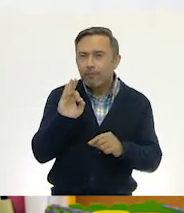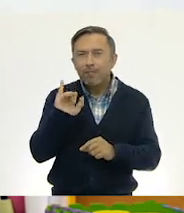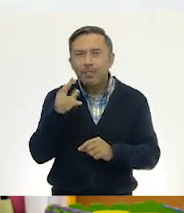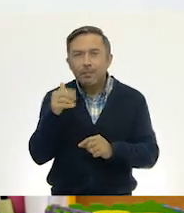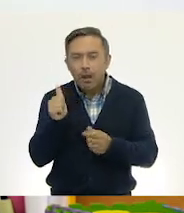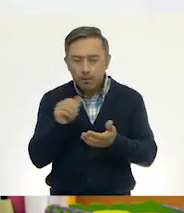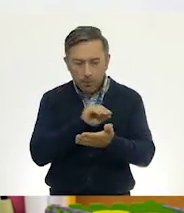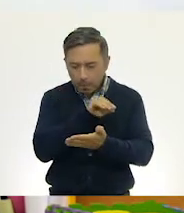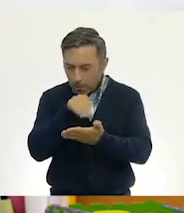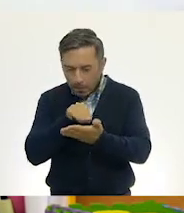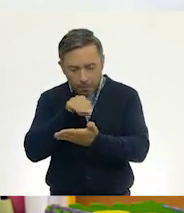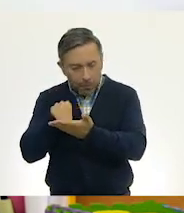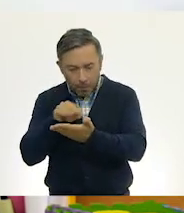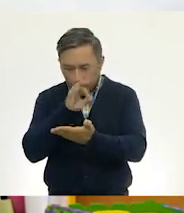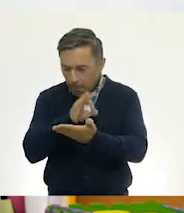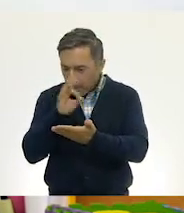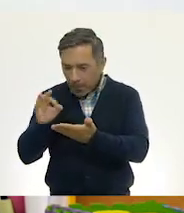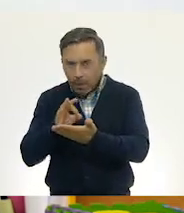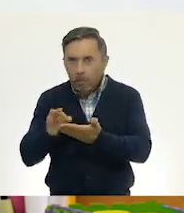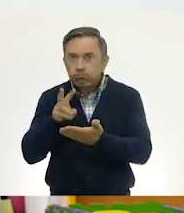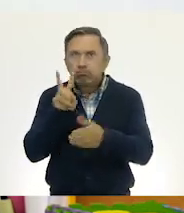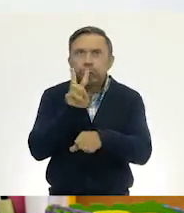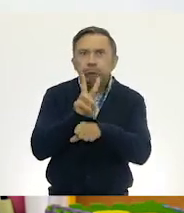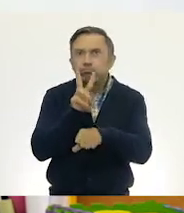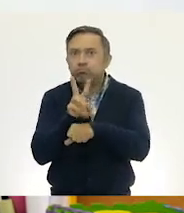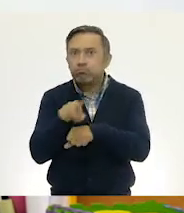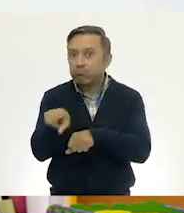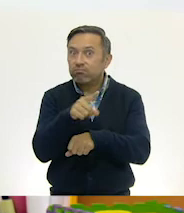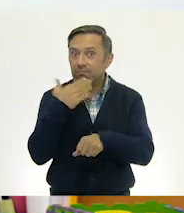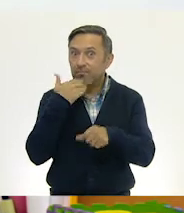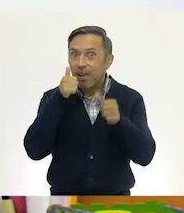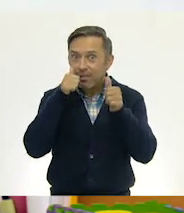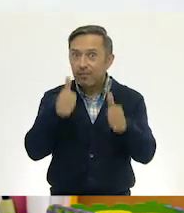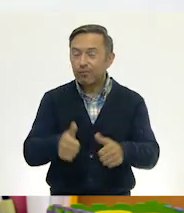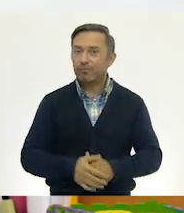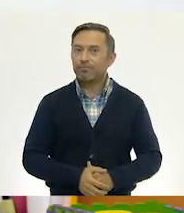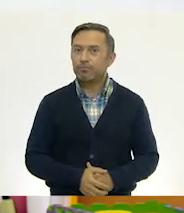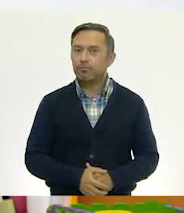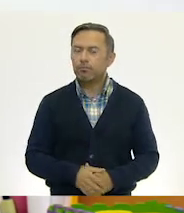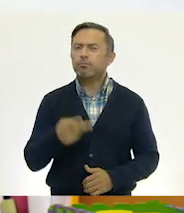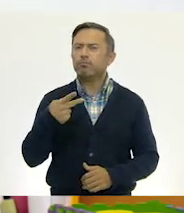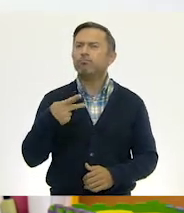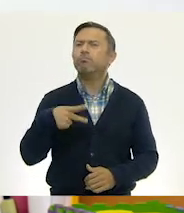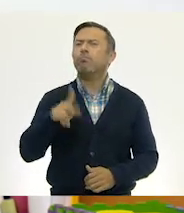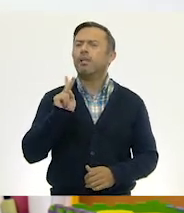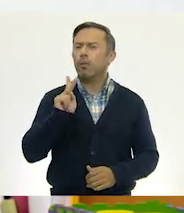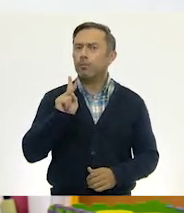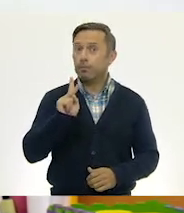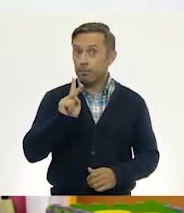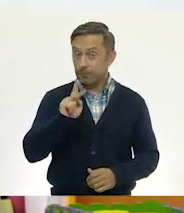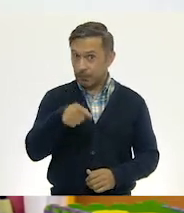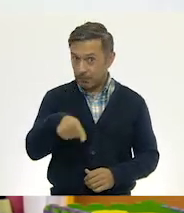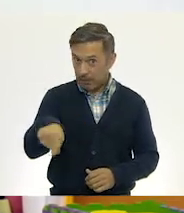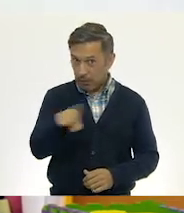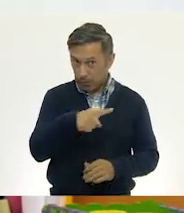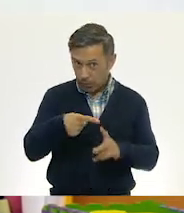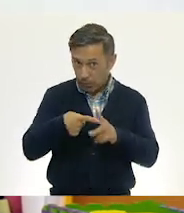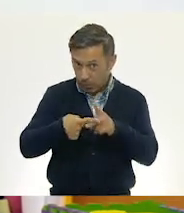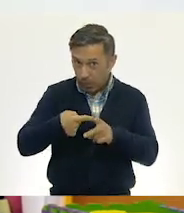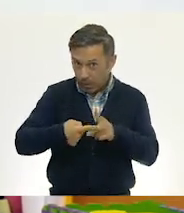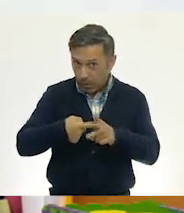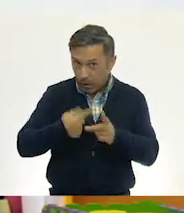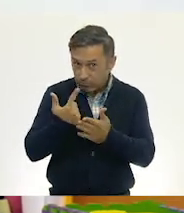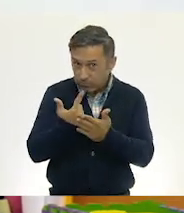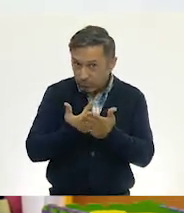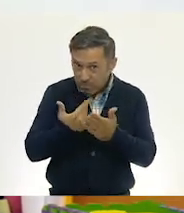final contaron. Pero bueno, finalmente yo creo que solamente hay una manera para saber si nuestros niños y niñas contaron de manera correcta.